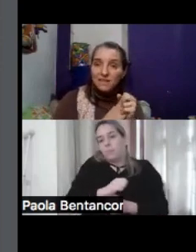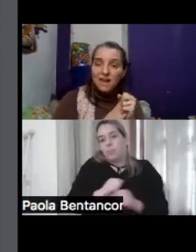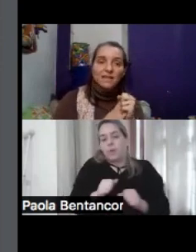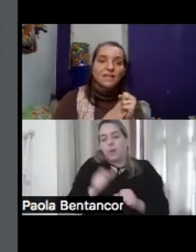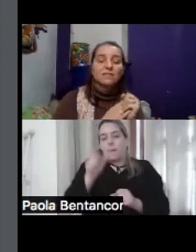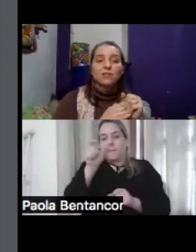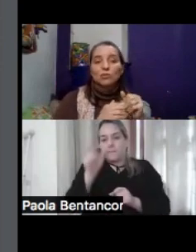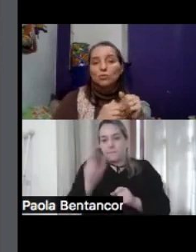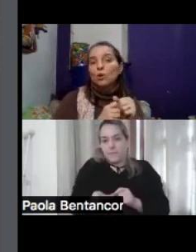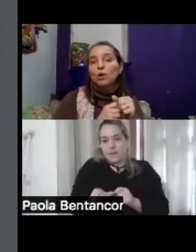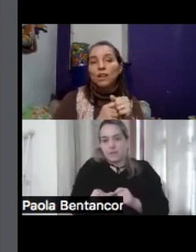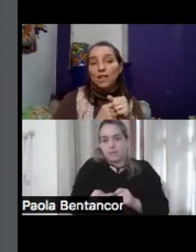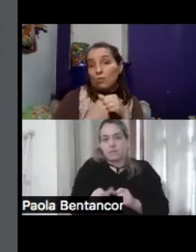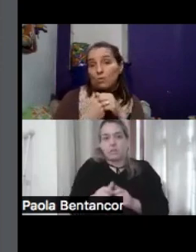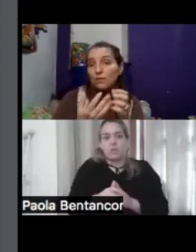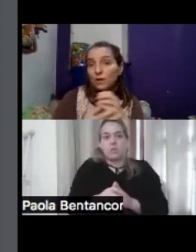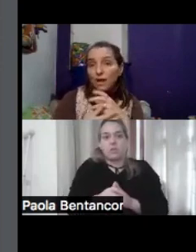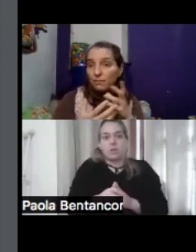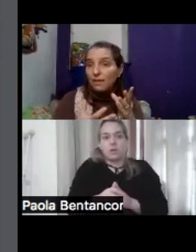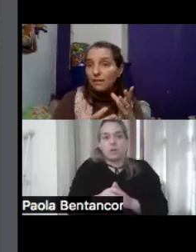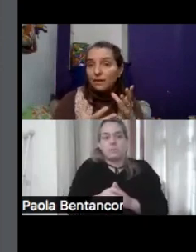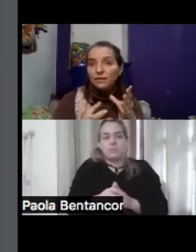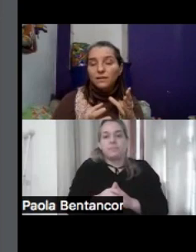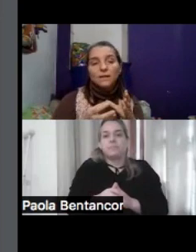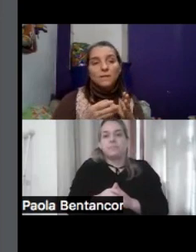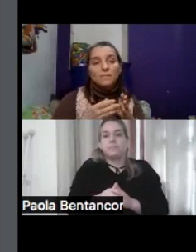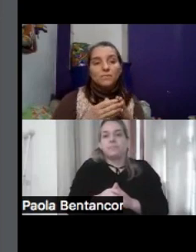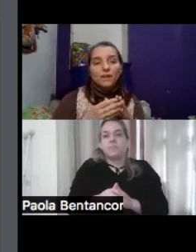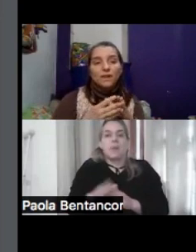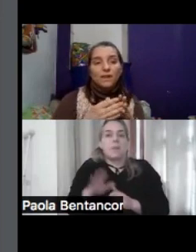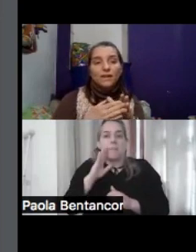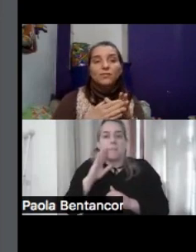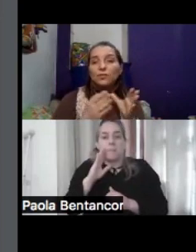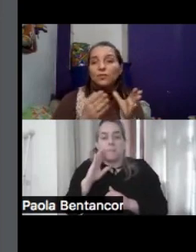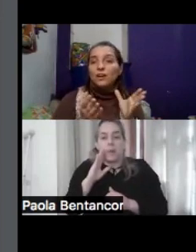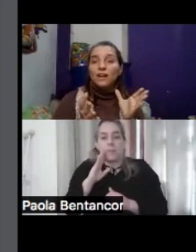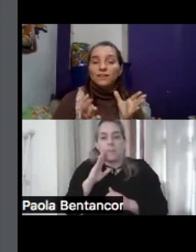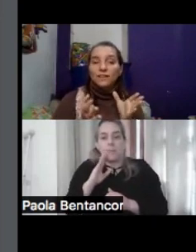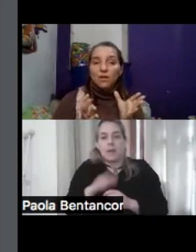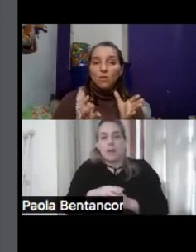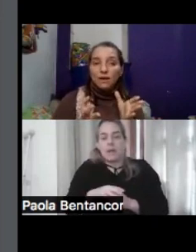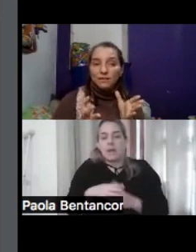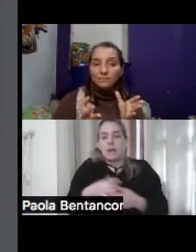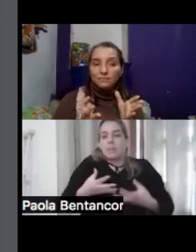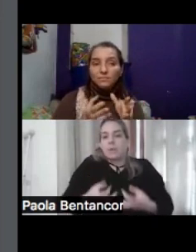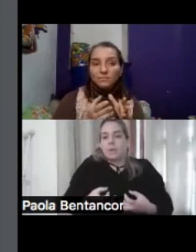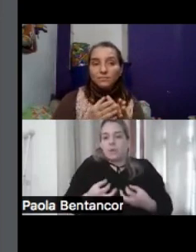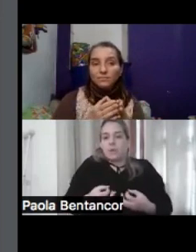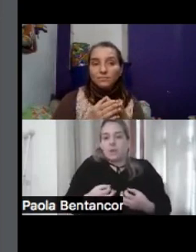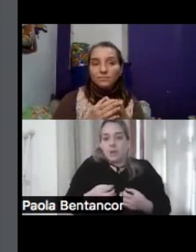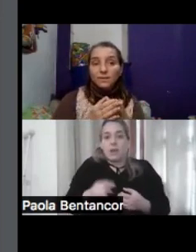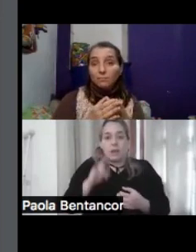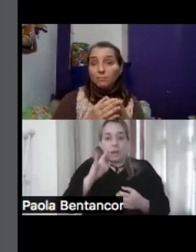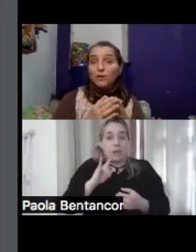una hemiparesia, ejerciendo su rol de cuidadora, de madre, queriendo sostener la lactancia